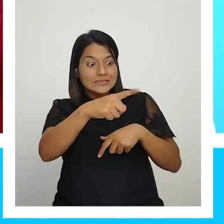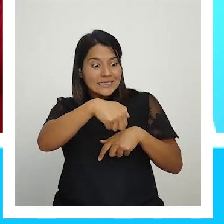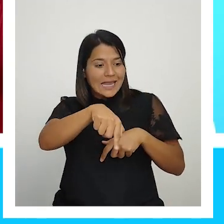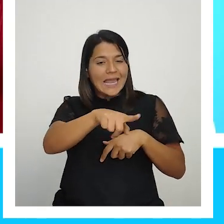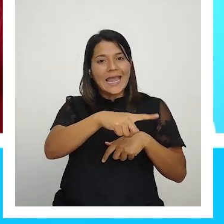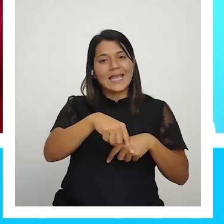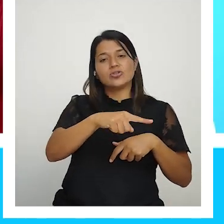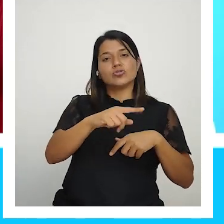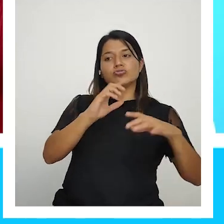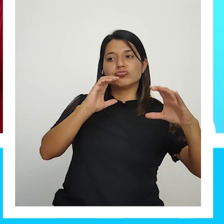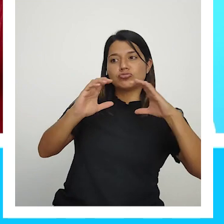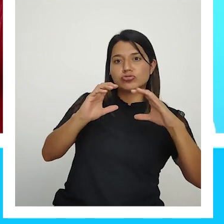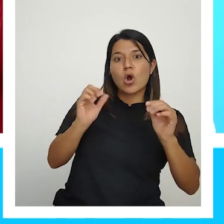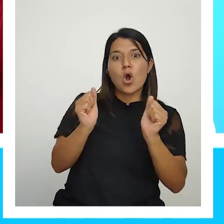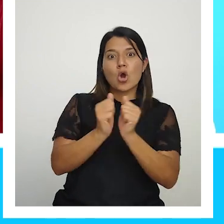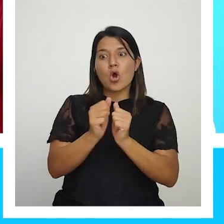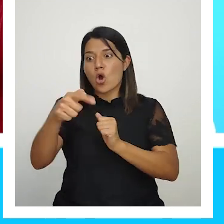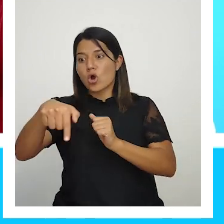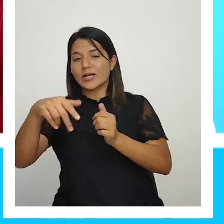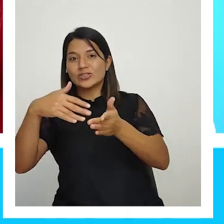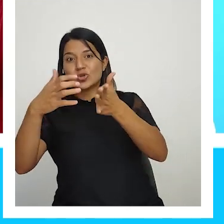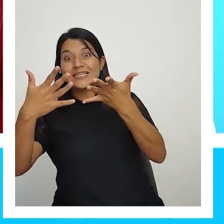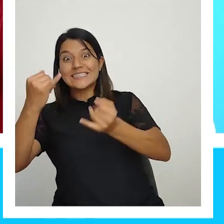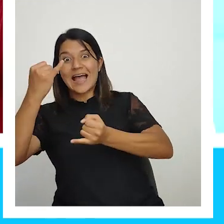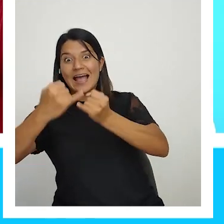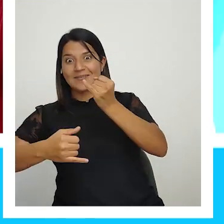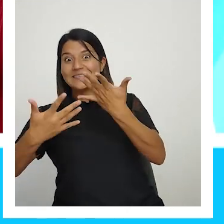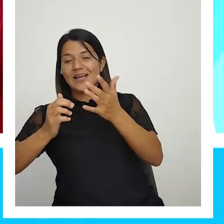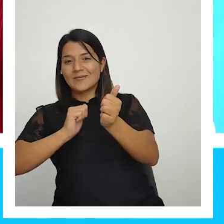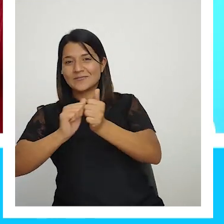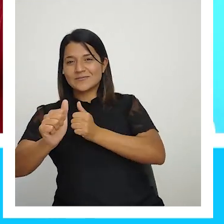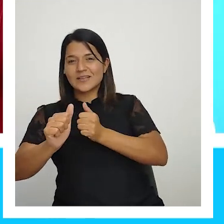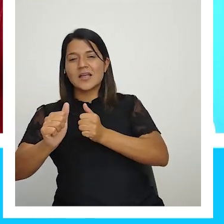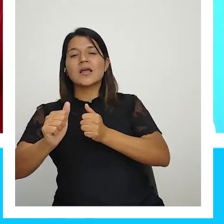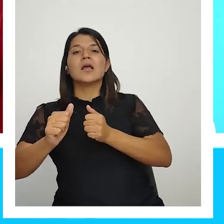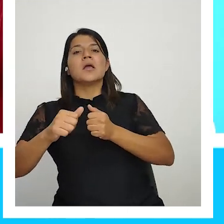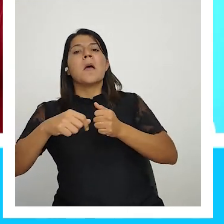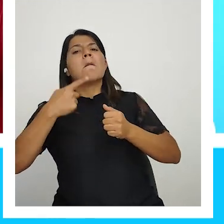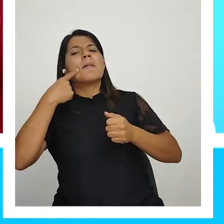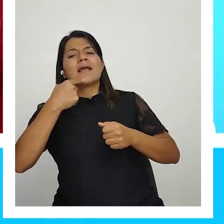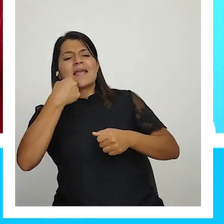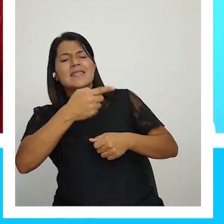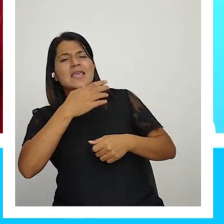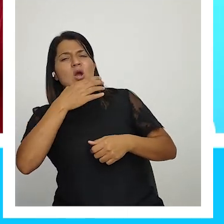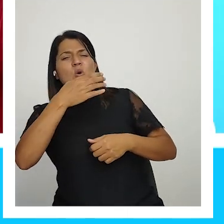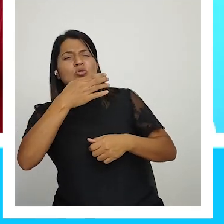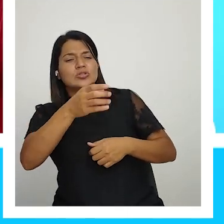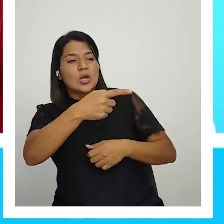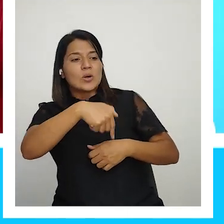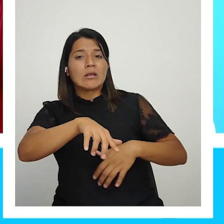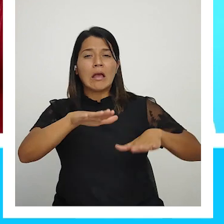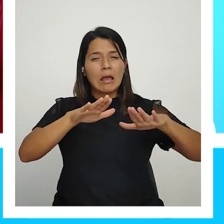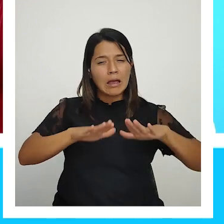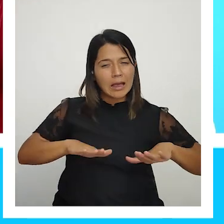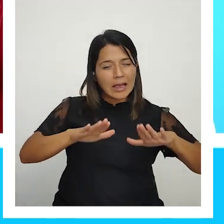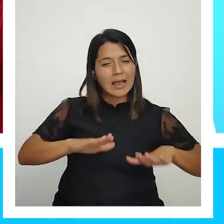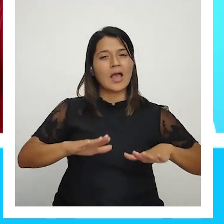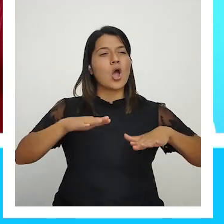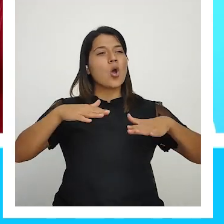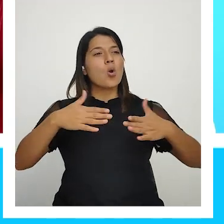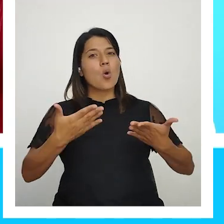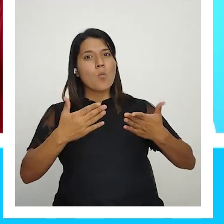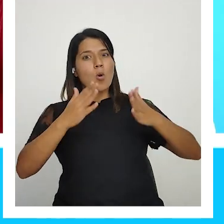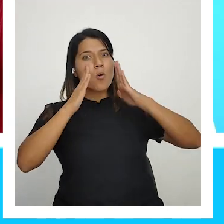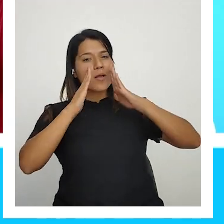entrevistados, ¿verdad?, se comunican con los expecarios para poder calmar un poquito los nervios, para que le den tips, ¿verdad?, de cómo abordar la entrevista, de